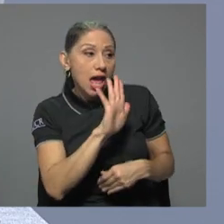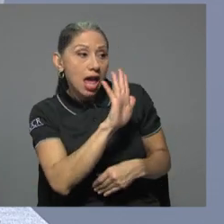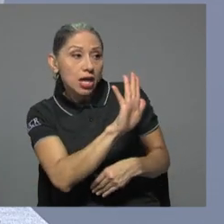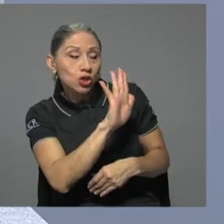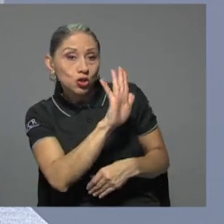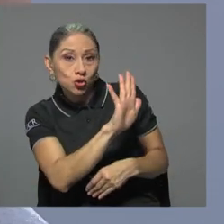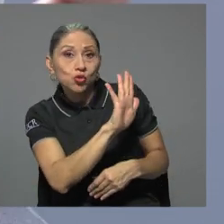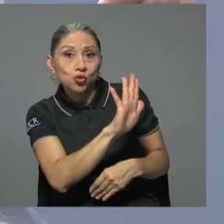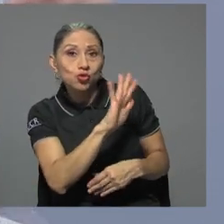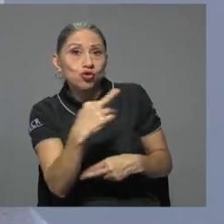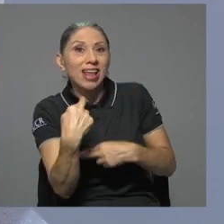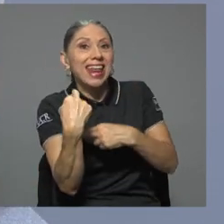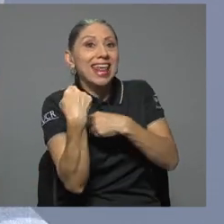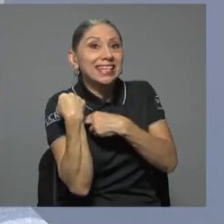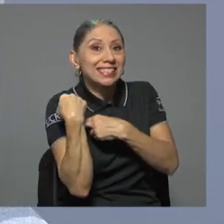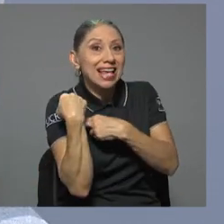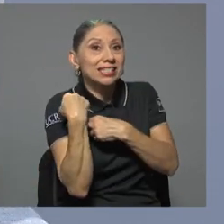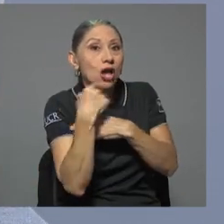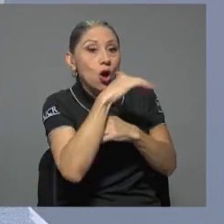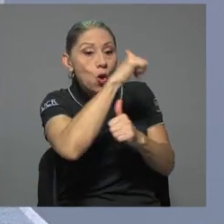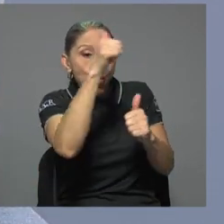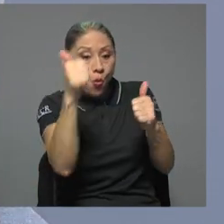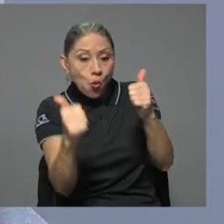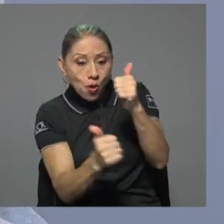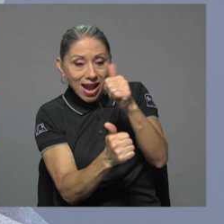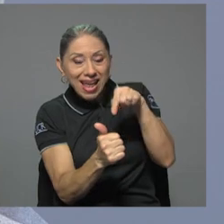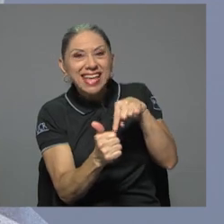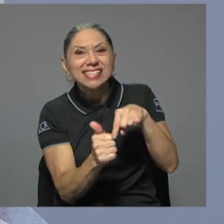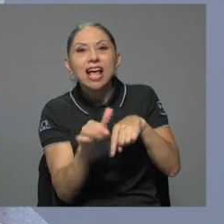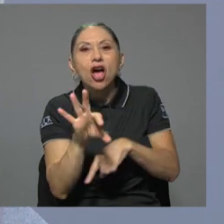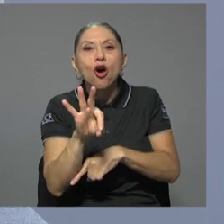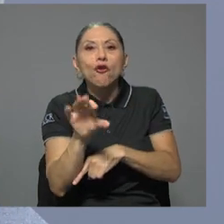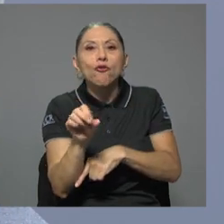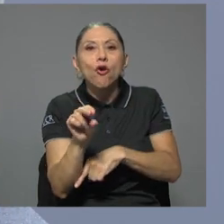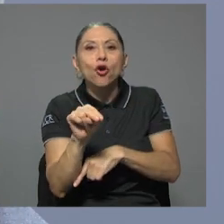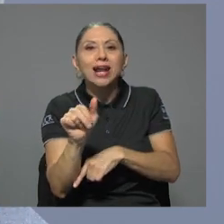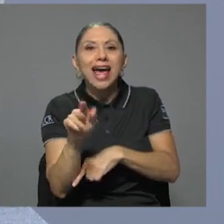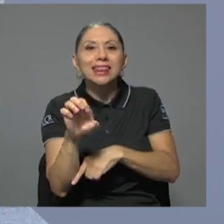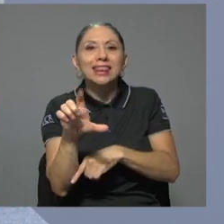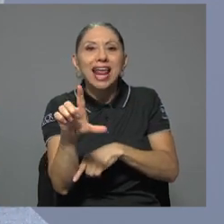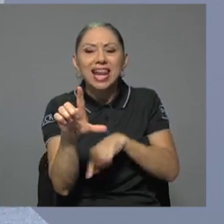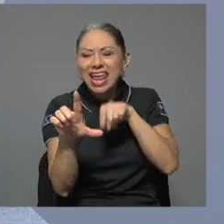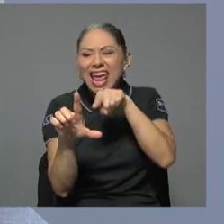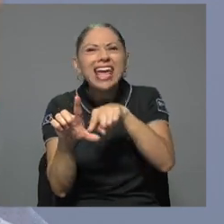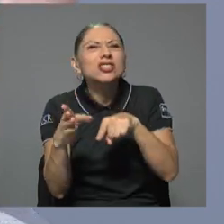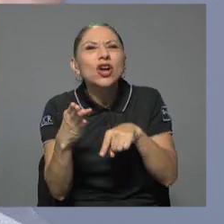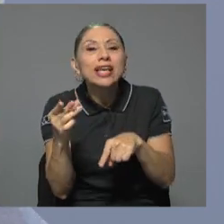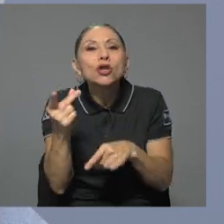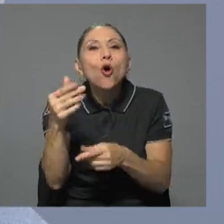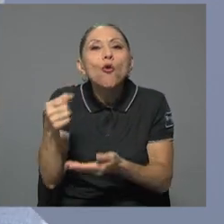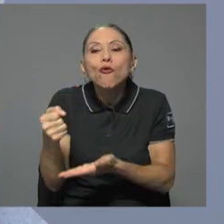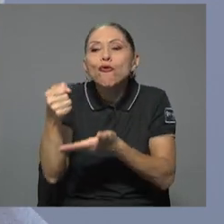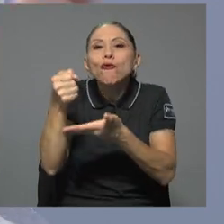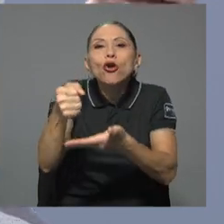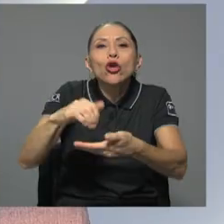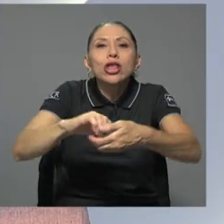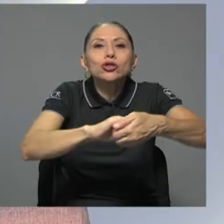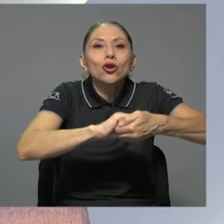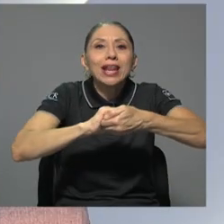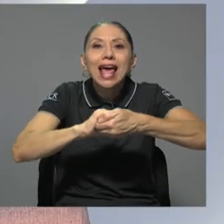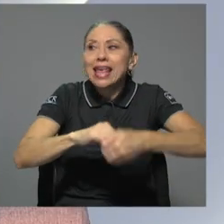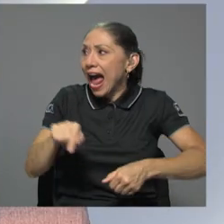gerencia es fonatel y que fue una tele es un fondo de solidaridad es donde estaba un gran fondo de solidaridad